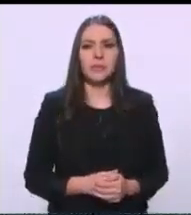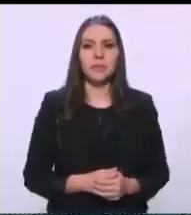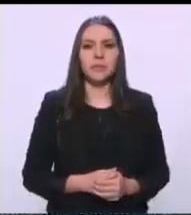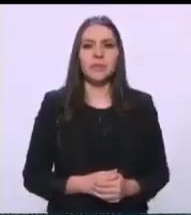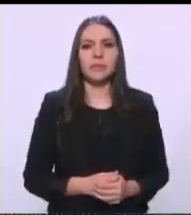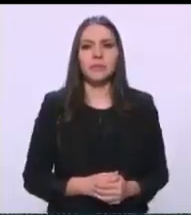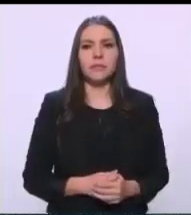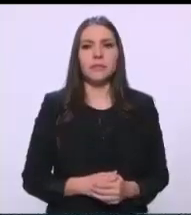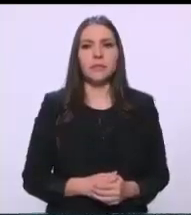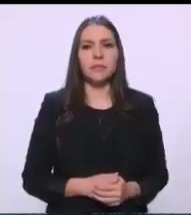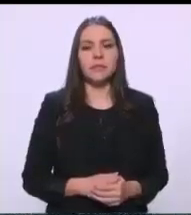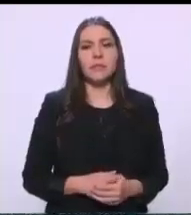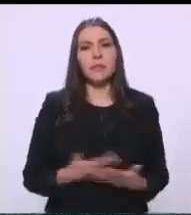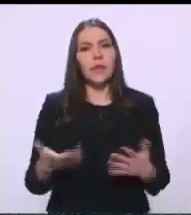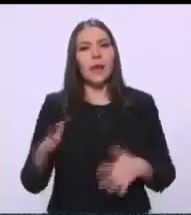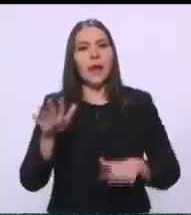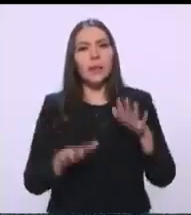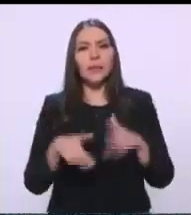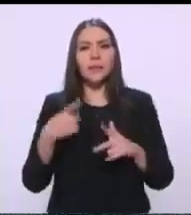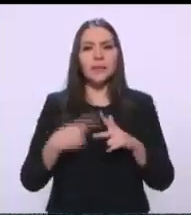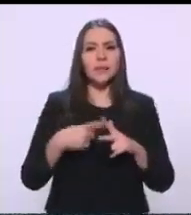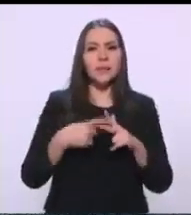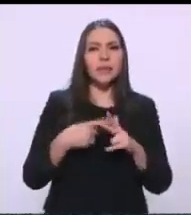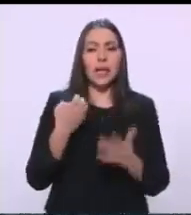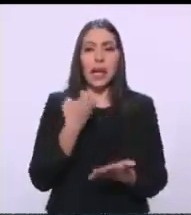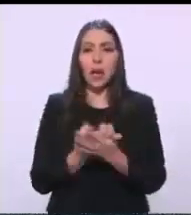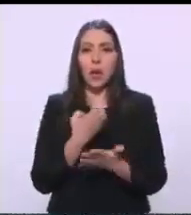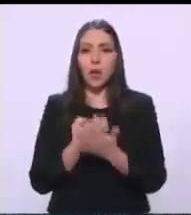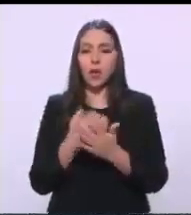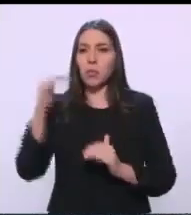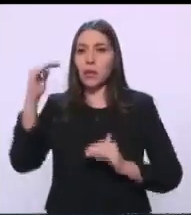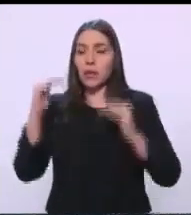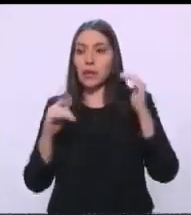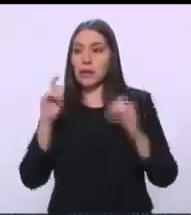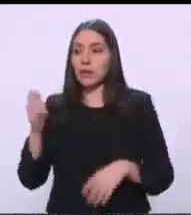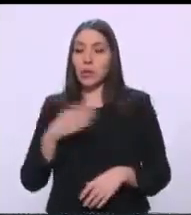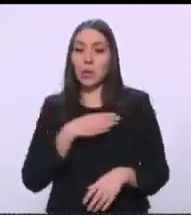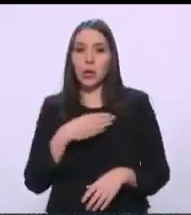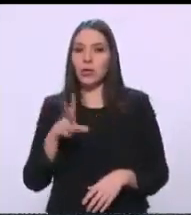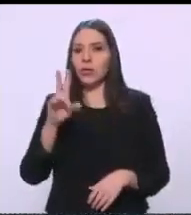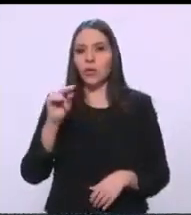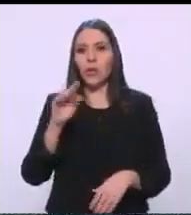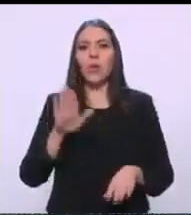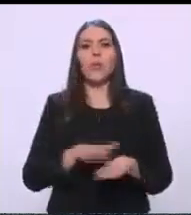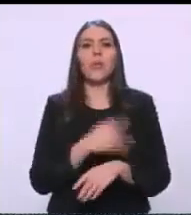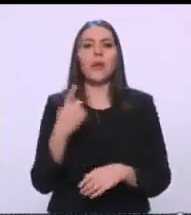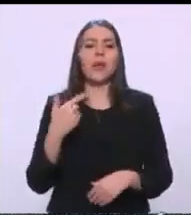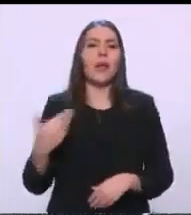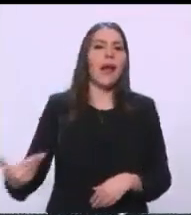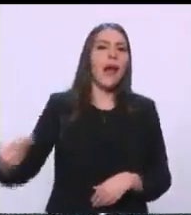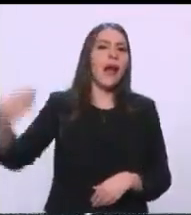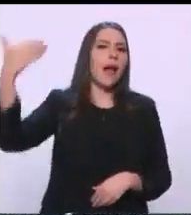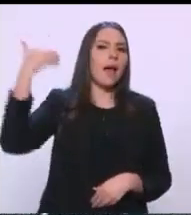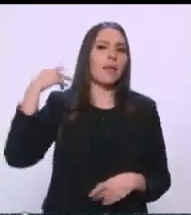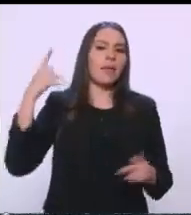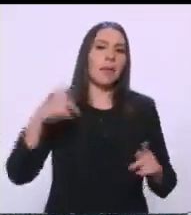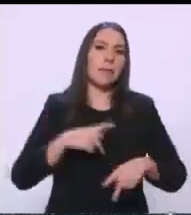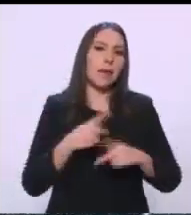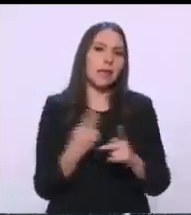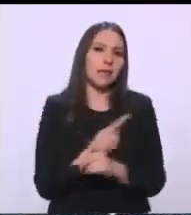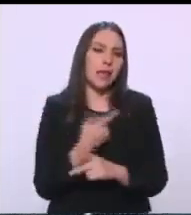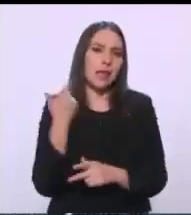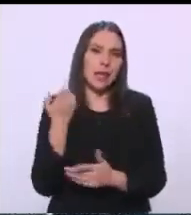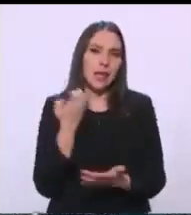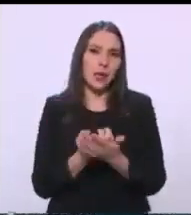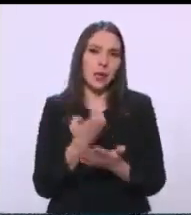este sentido la economía, pues no son las adecuadas, porque esas son las que medían la economía anterior, la economía neoliberal.